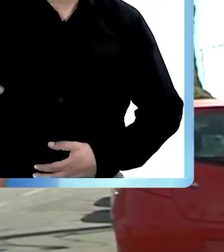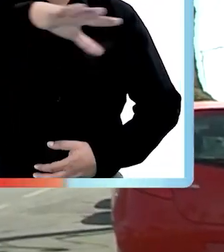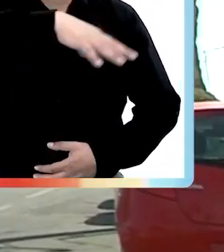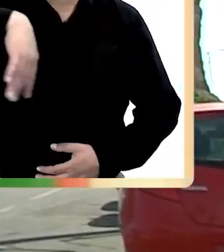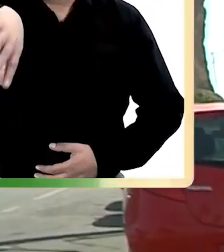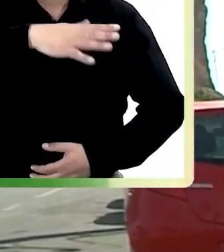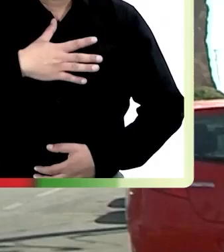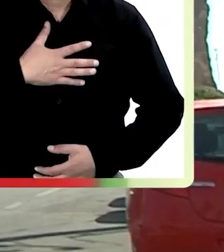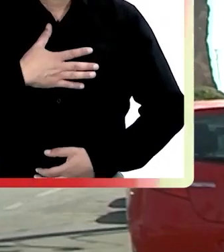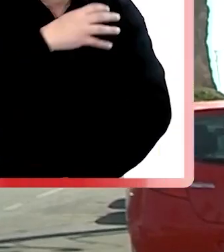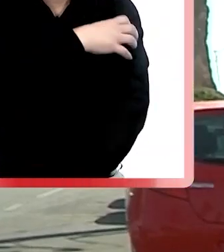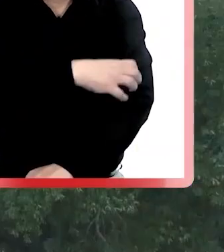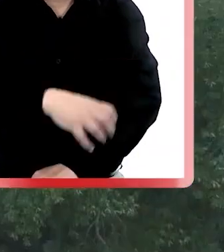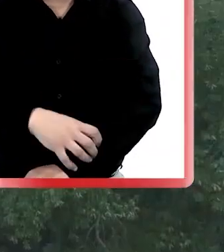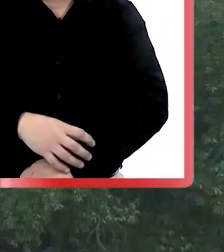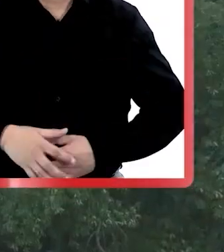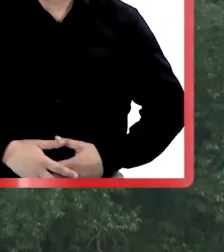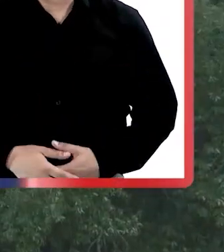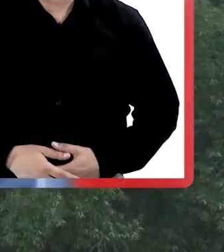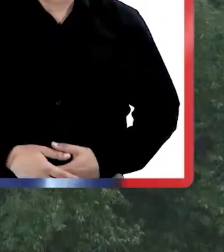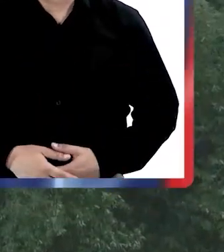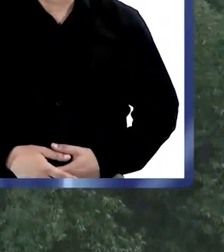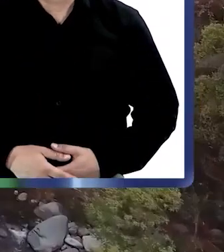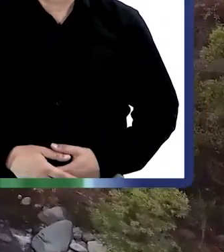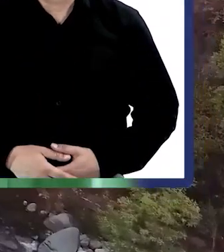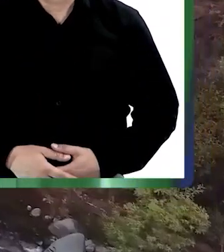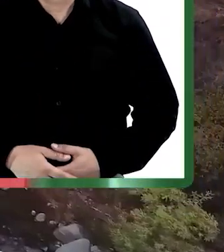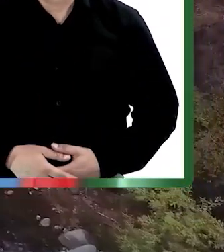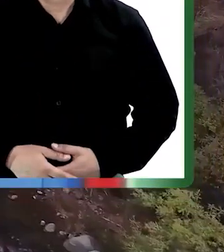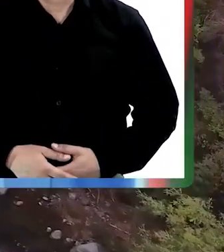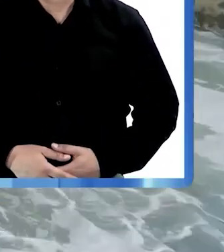Somos las regiones.